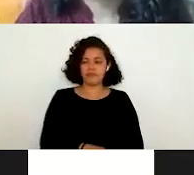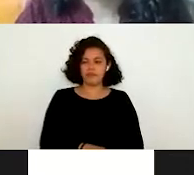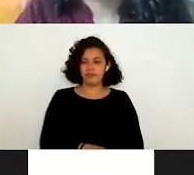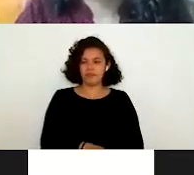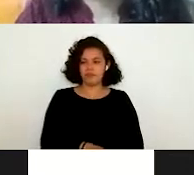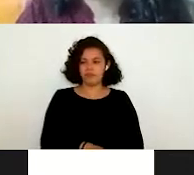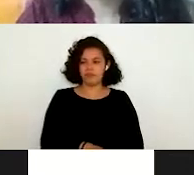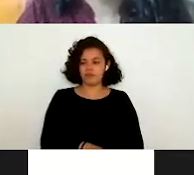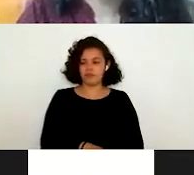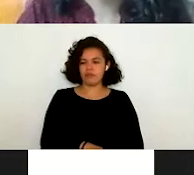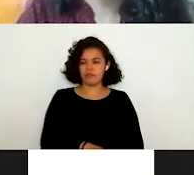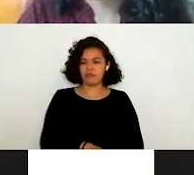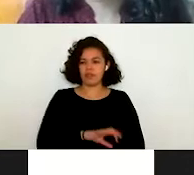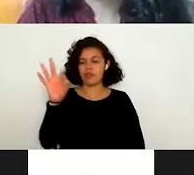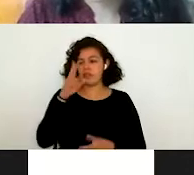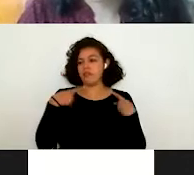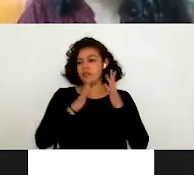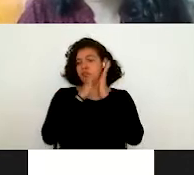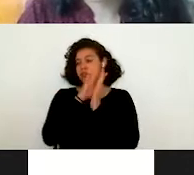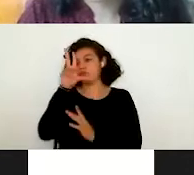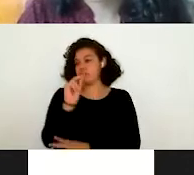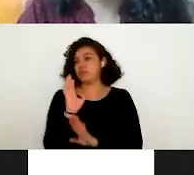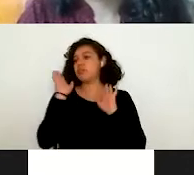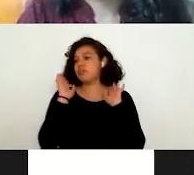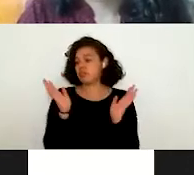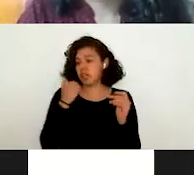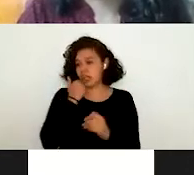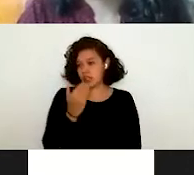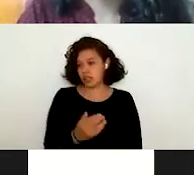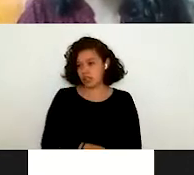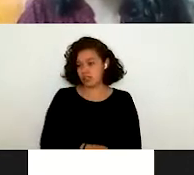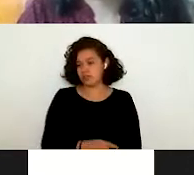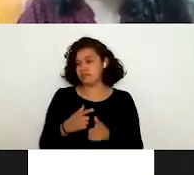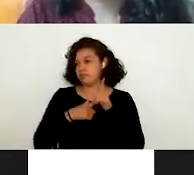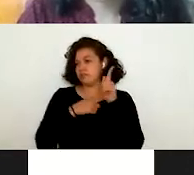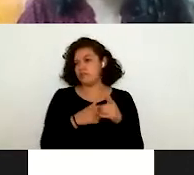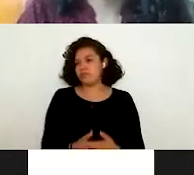De no haber participaciones, pues si quieren, seguimos.